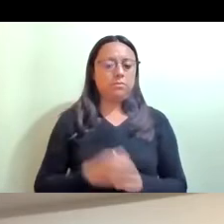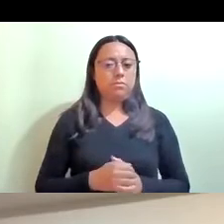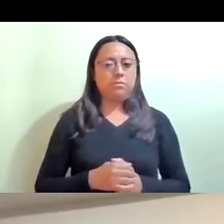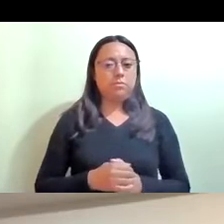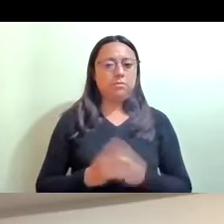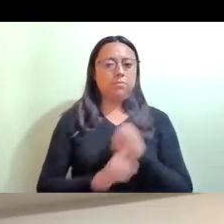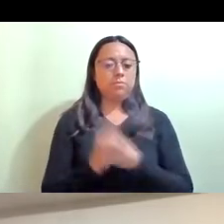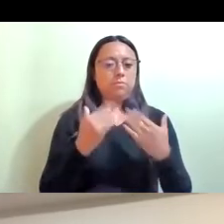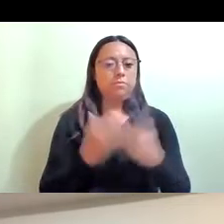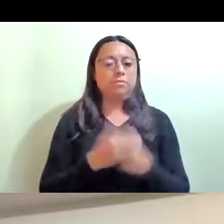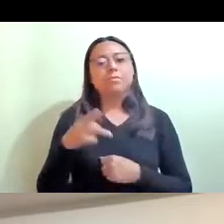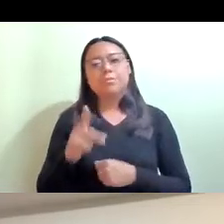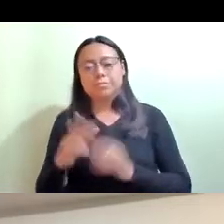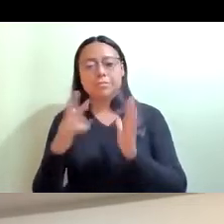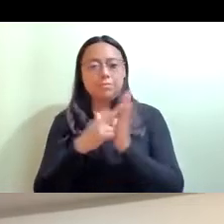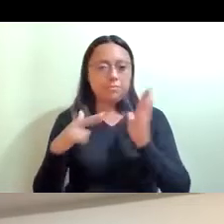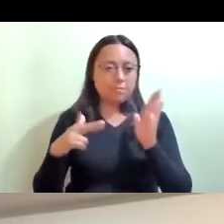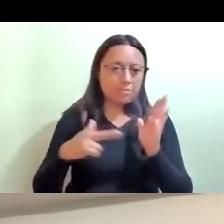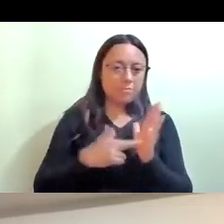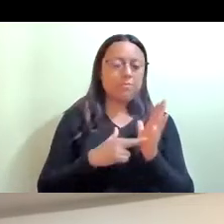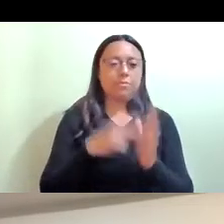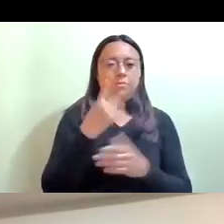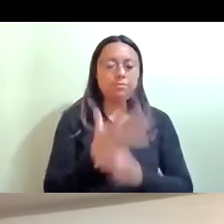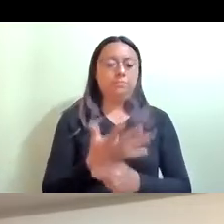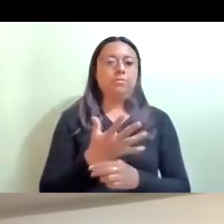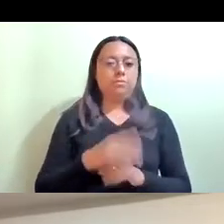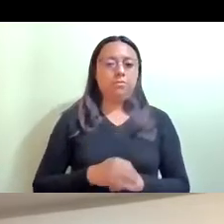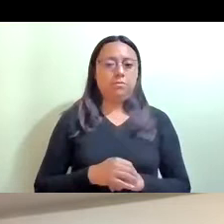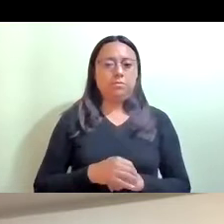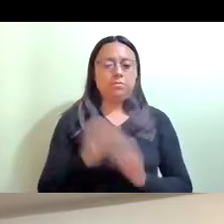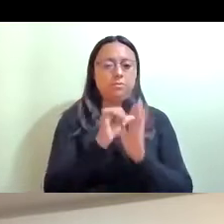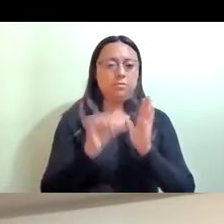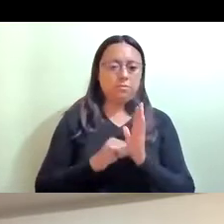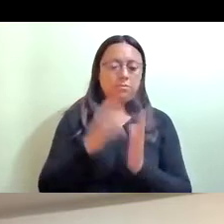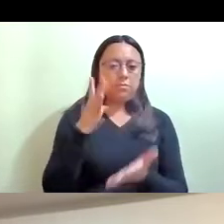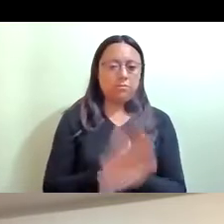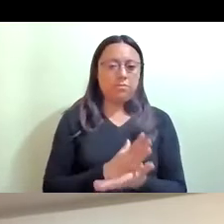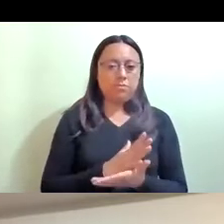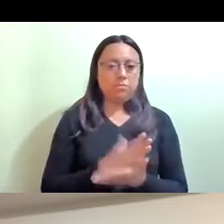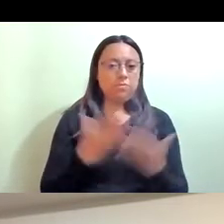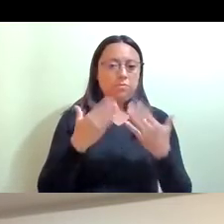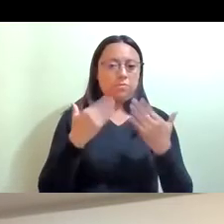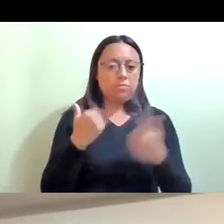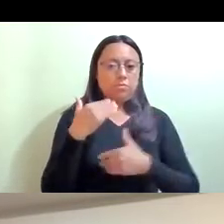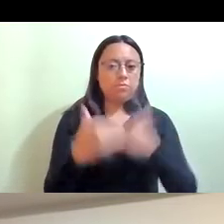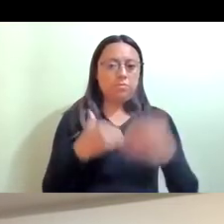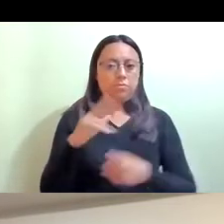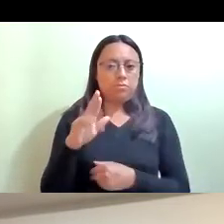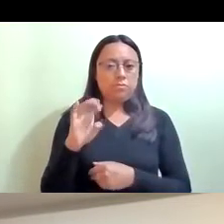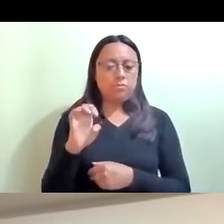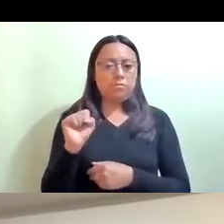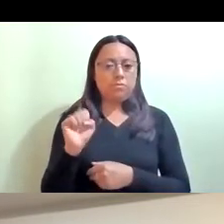Pero el reglamento dice que cuando es artículo único, no existe el procedimiento de reserva. Solamente eso es lo que